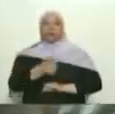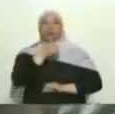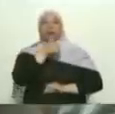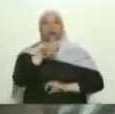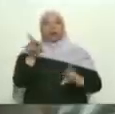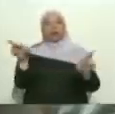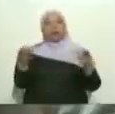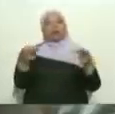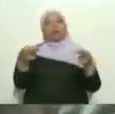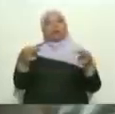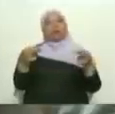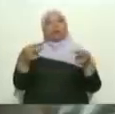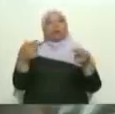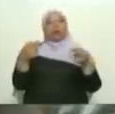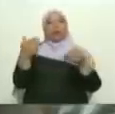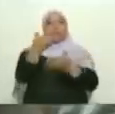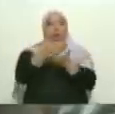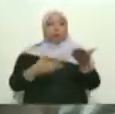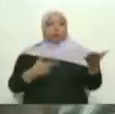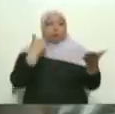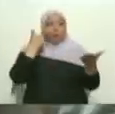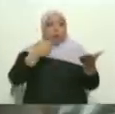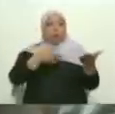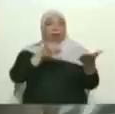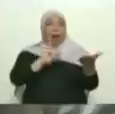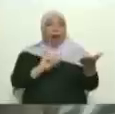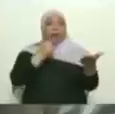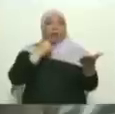a la evidencia de la delación que hace